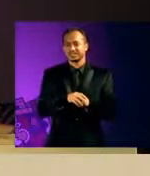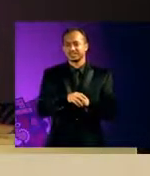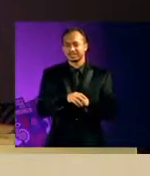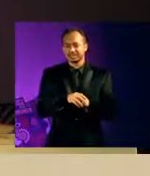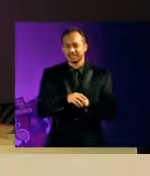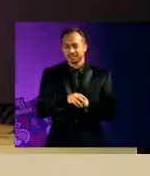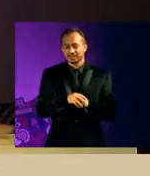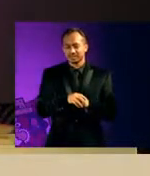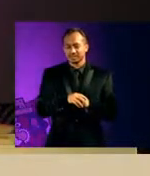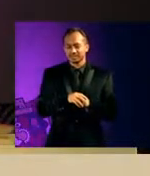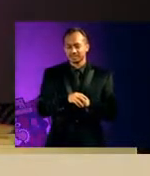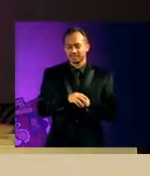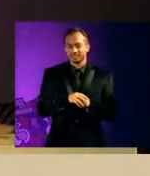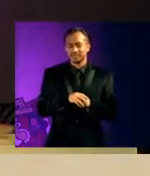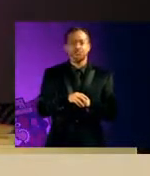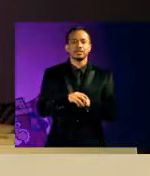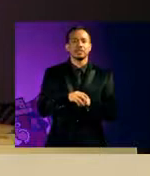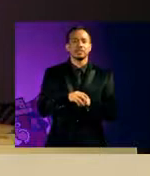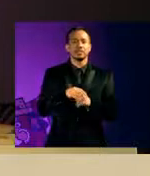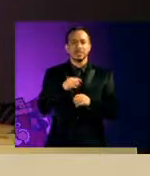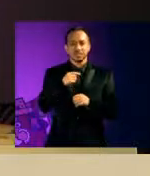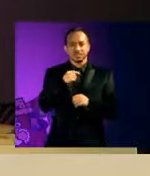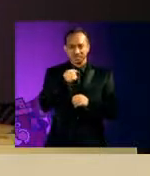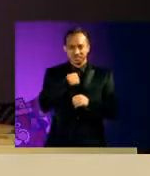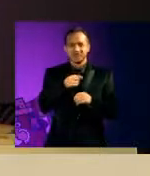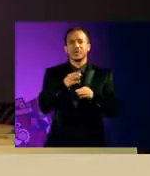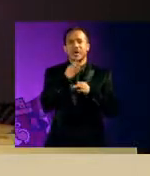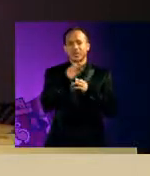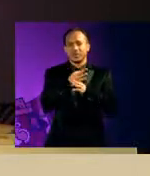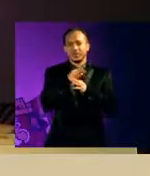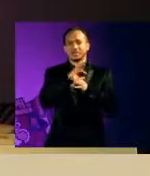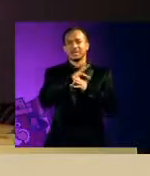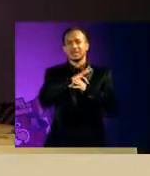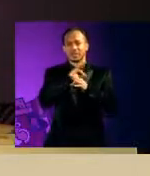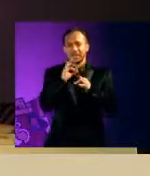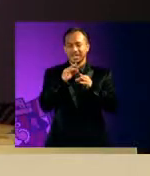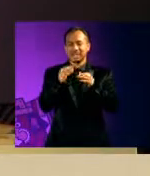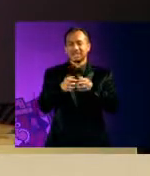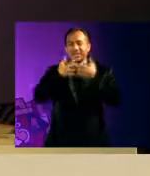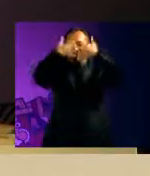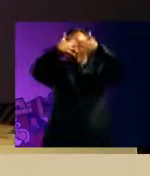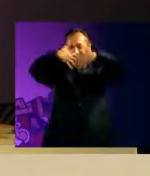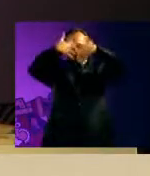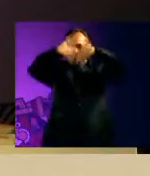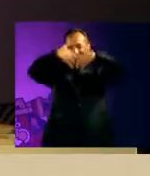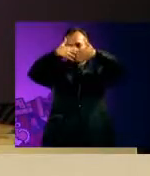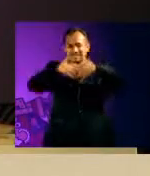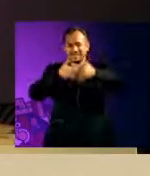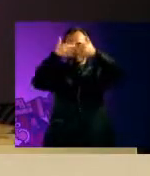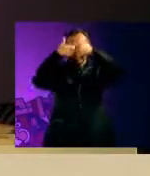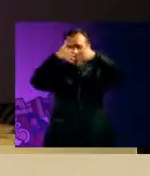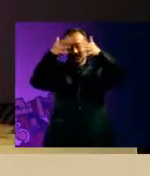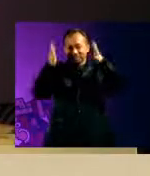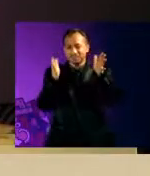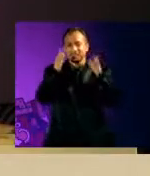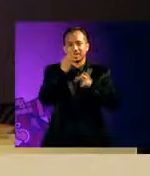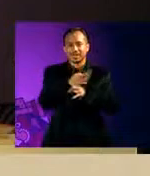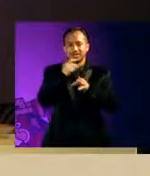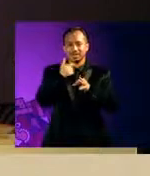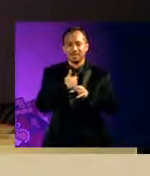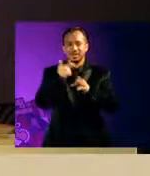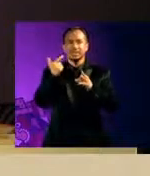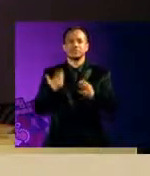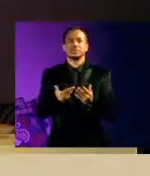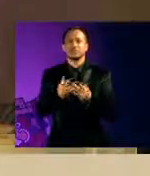oro activo te puedo descubrir mi cabeza en este momento en este momento estoy alucinado para no contagiarme del cobijo